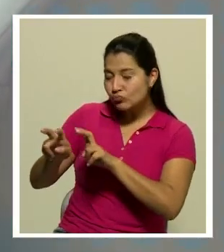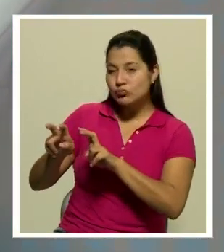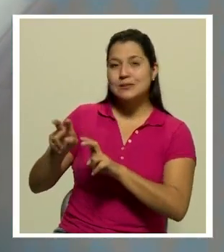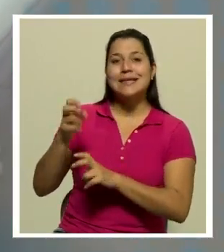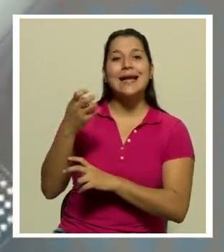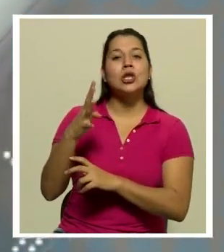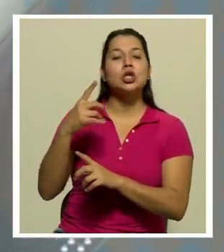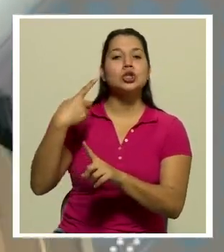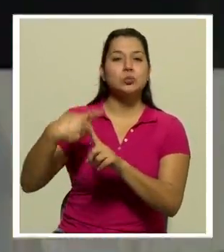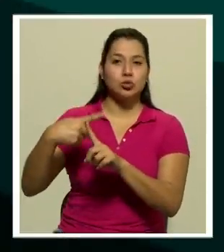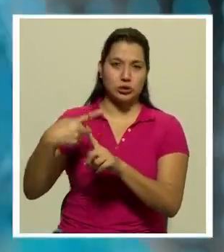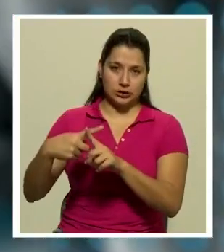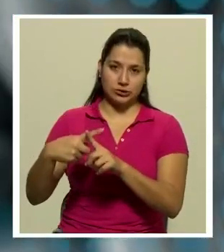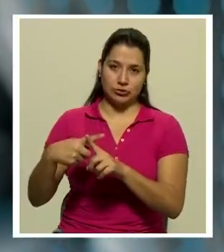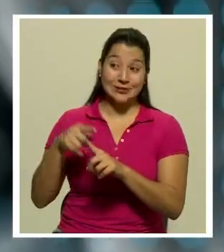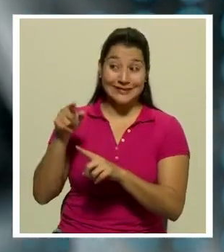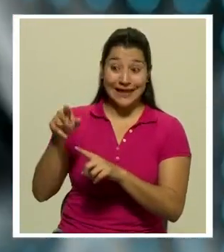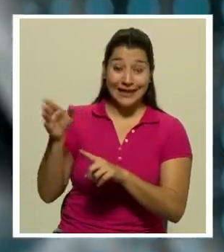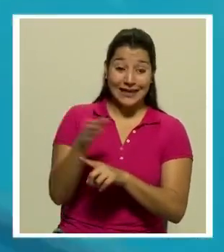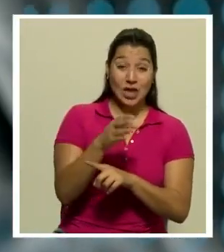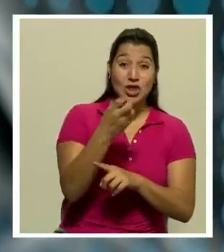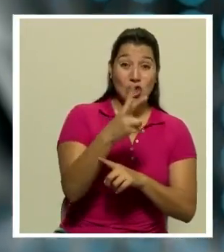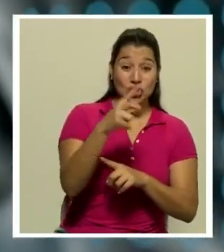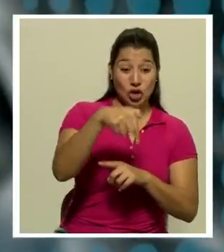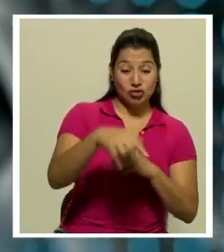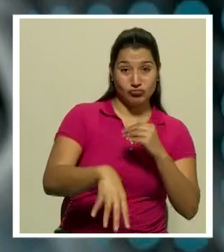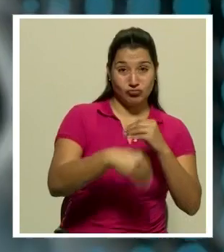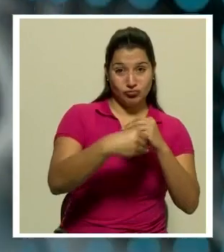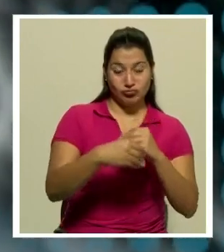los nuevos casos de hoy.